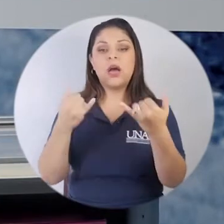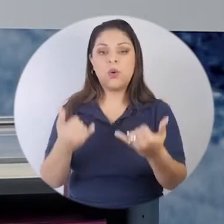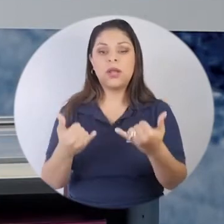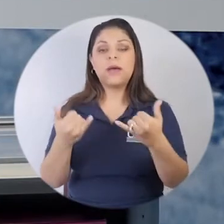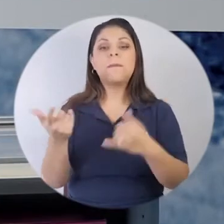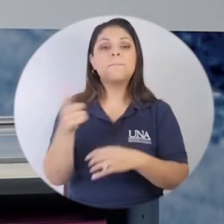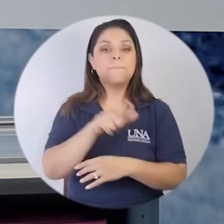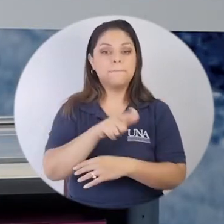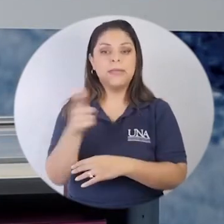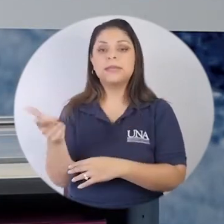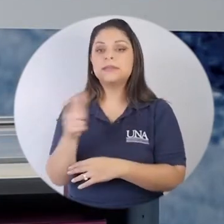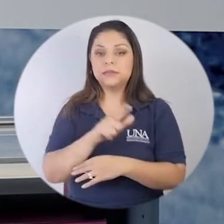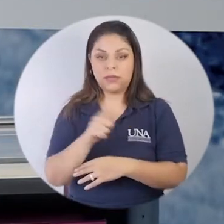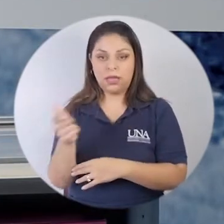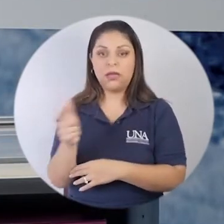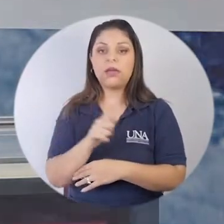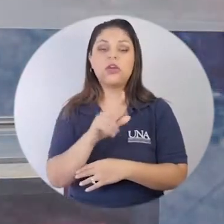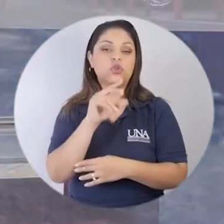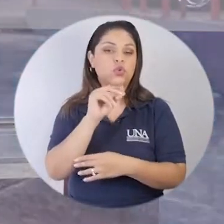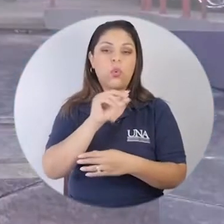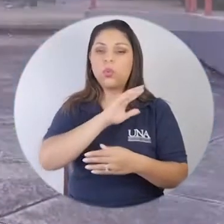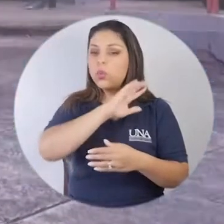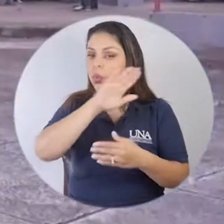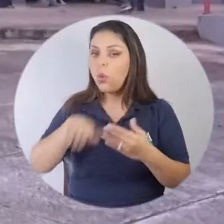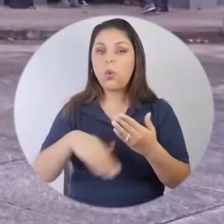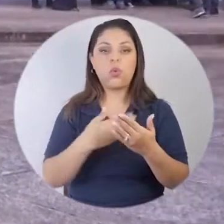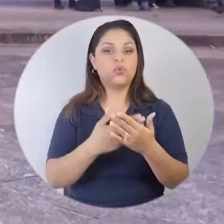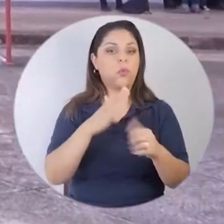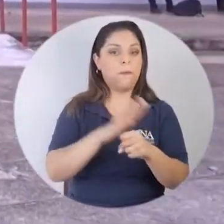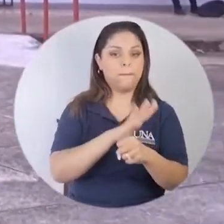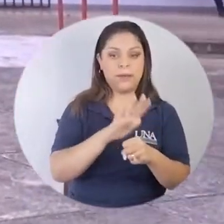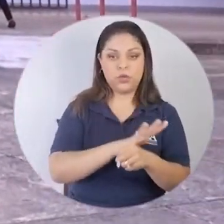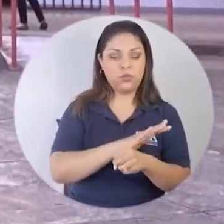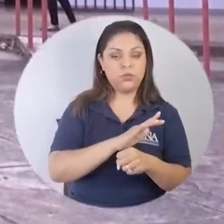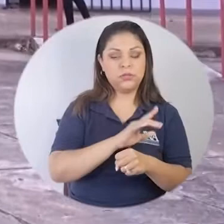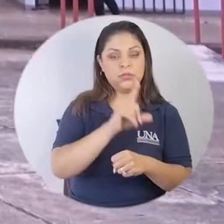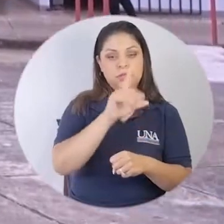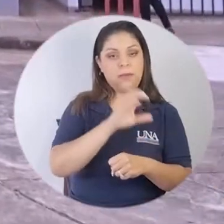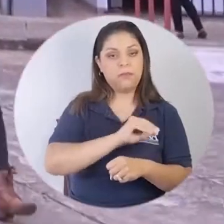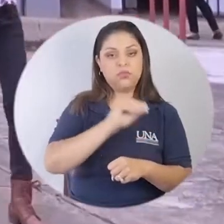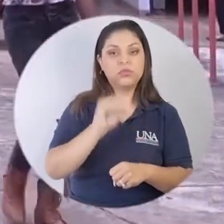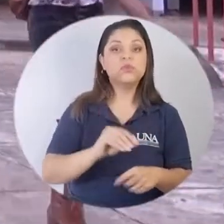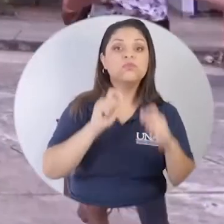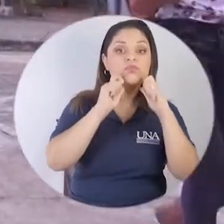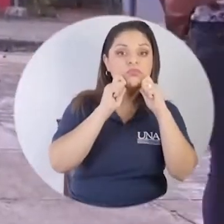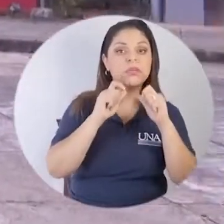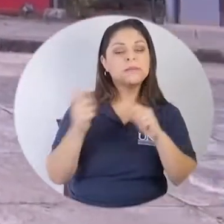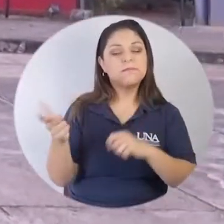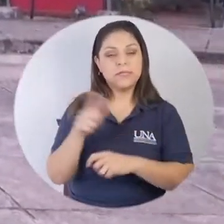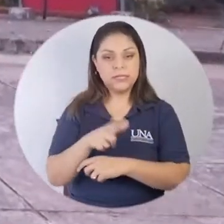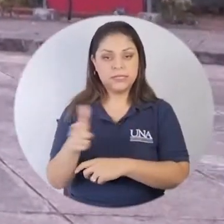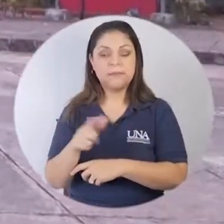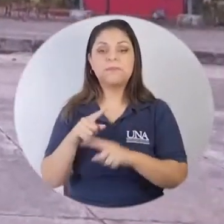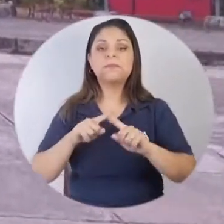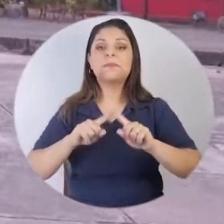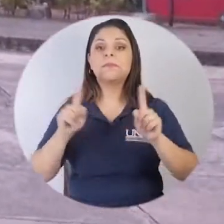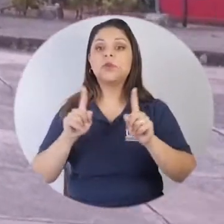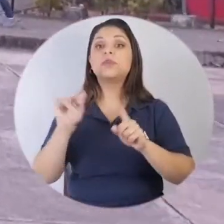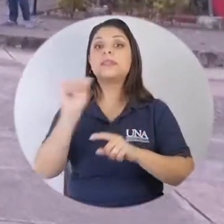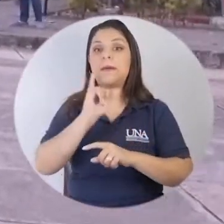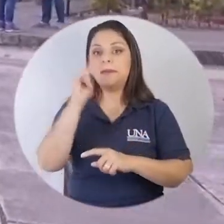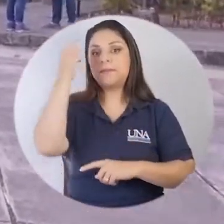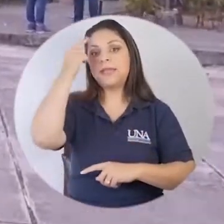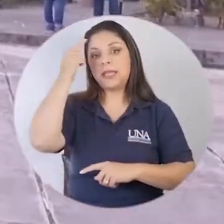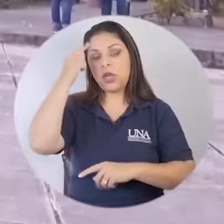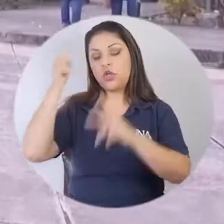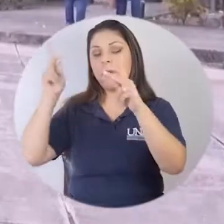esa modalidad mixta, ¿verdad? Porque no regresan todos los cursos en su totalidad. Exacto. Pero sobre todo pensando en la nueva población que